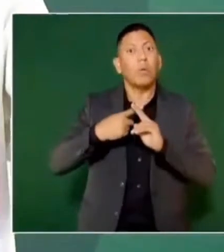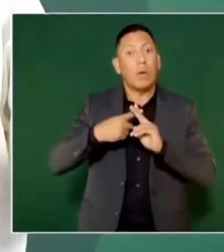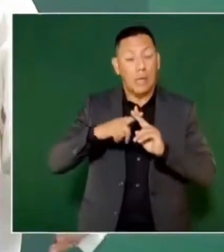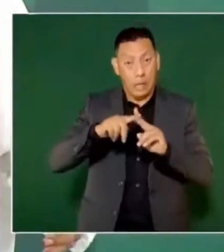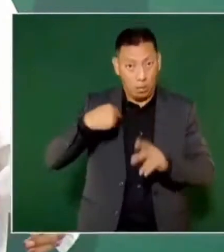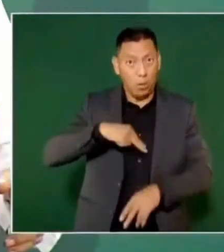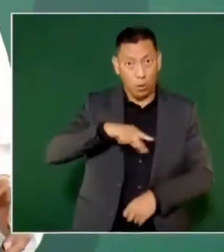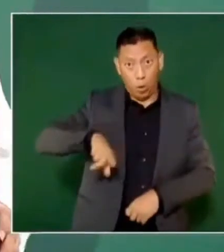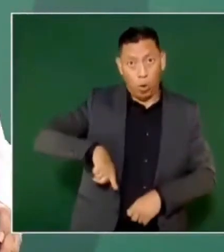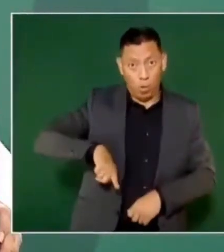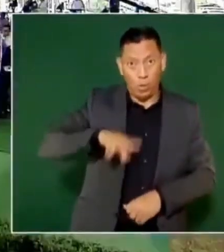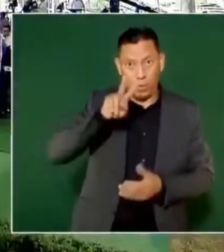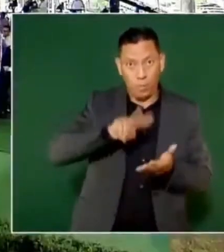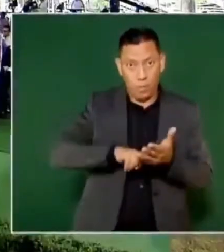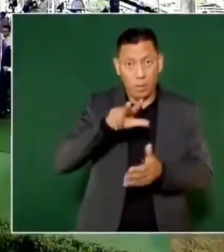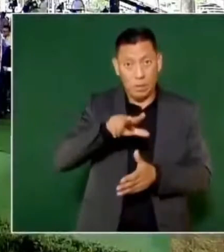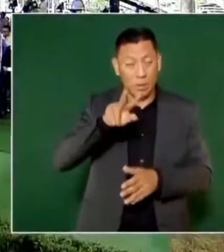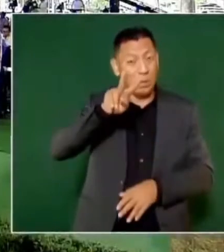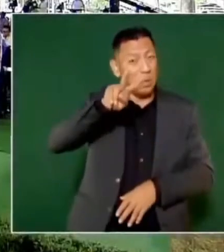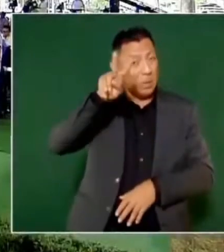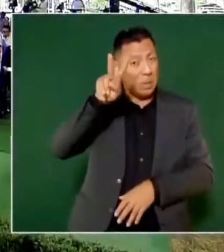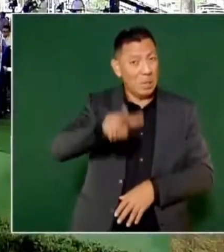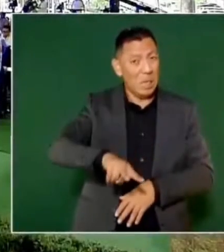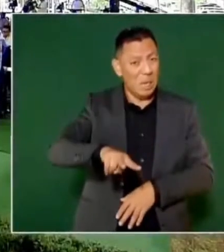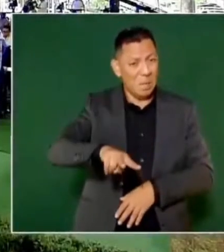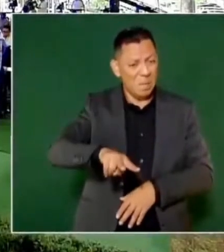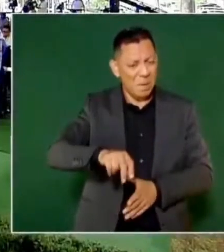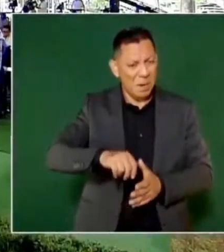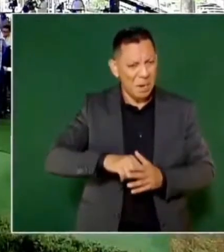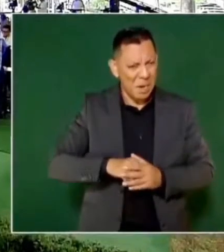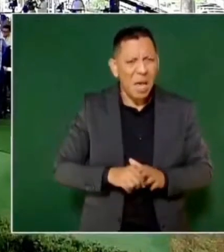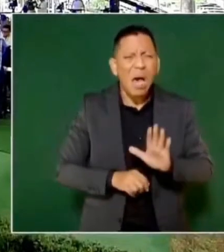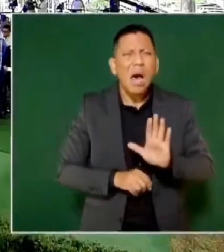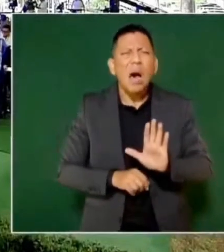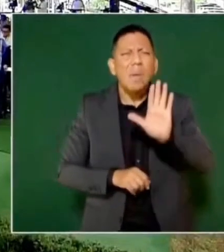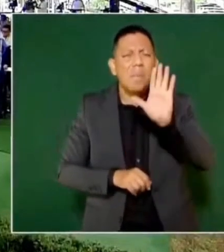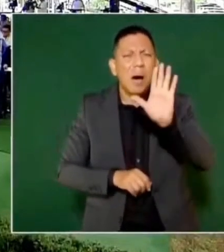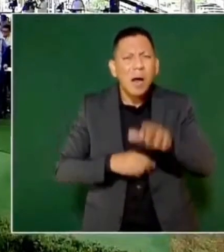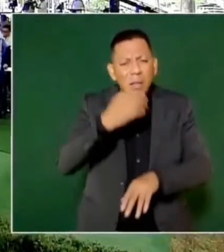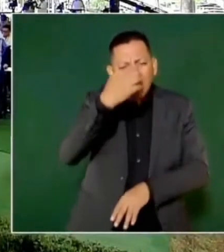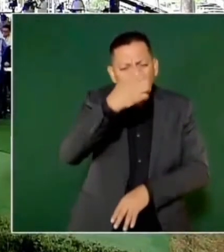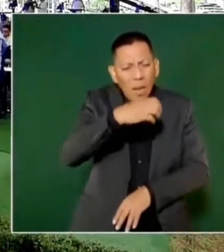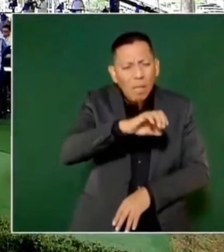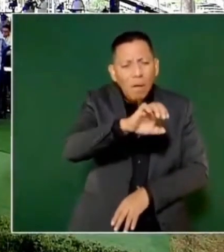encontramos un elefante echado,